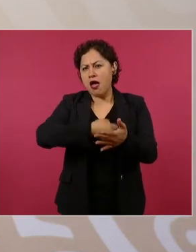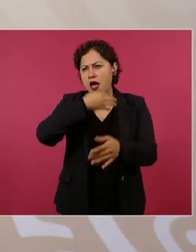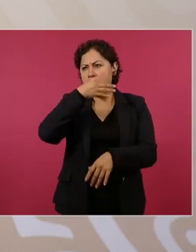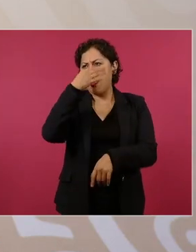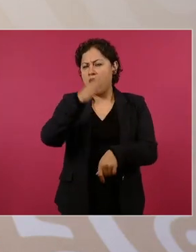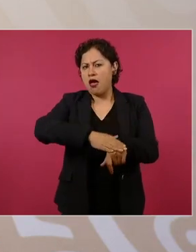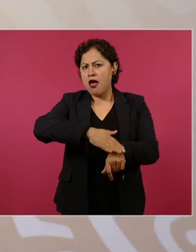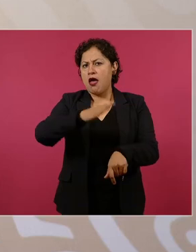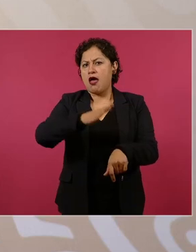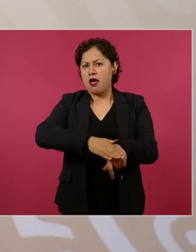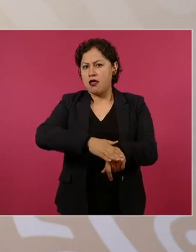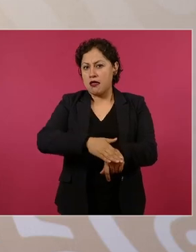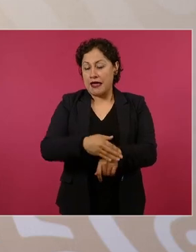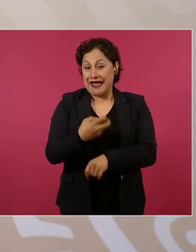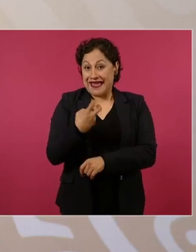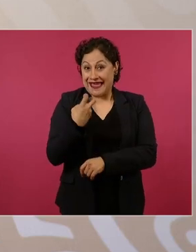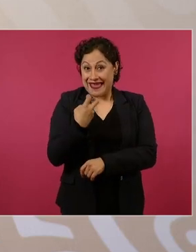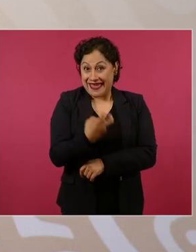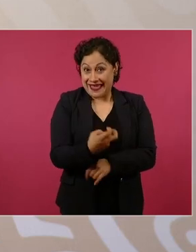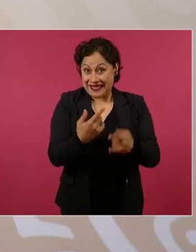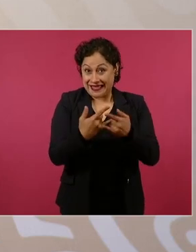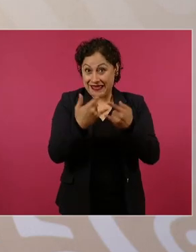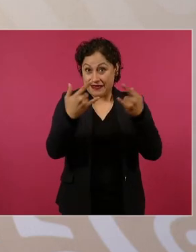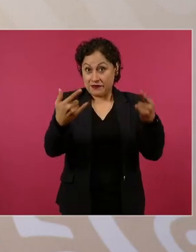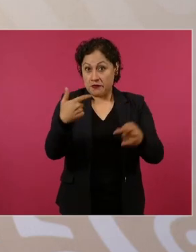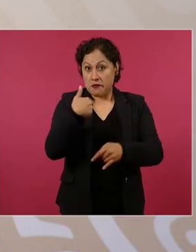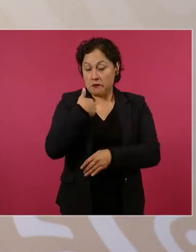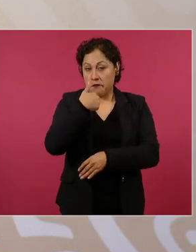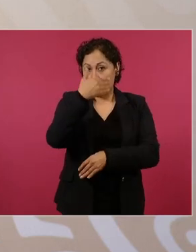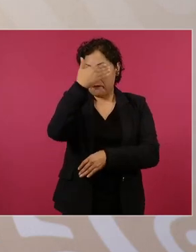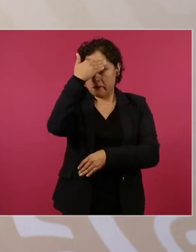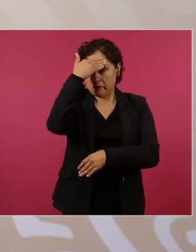que cuando llega Salinas